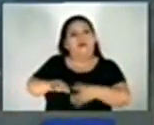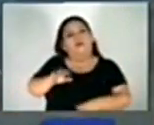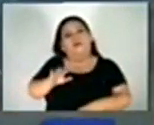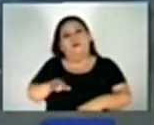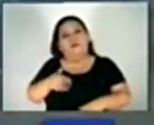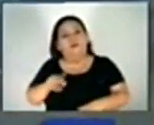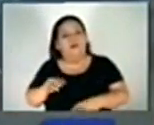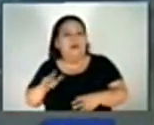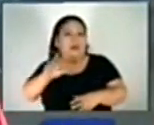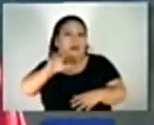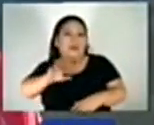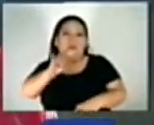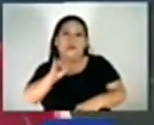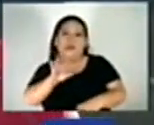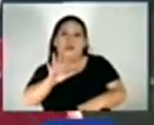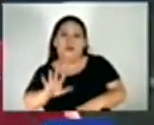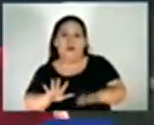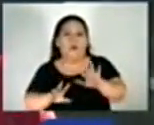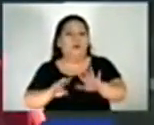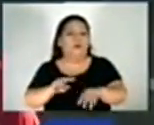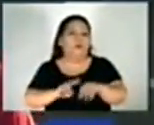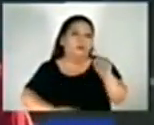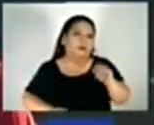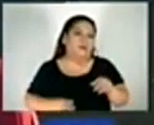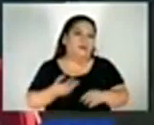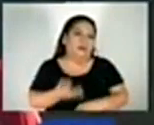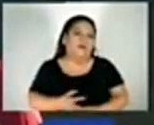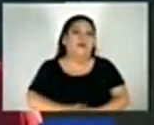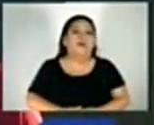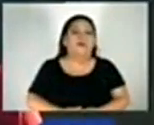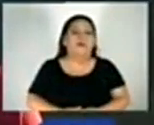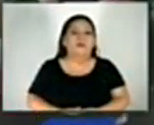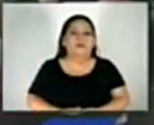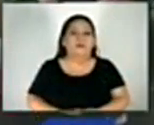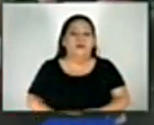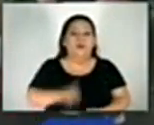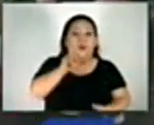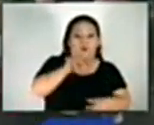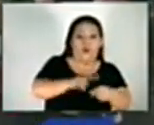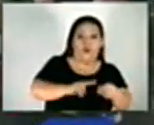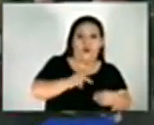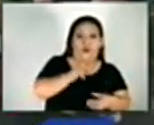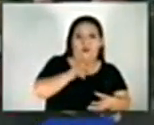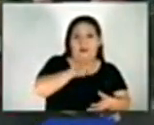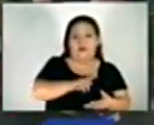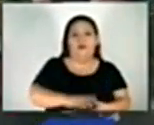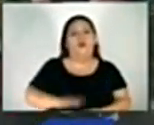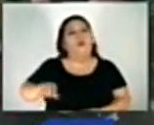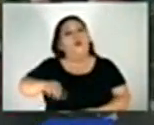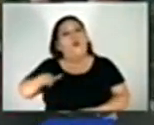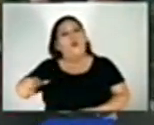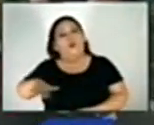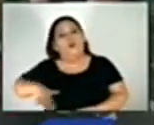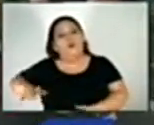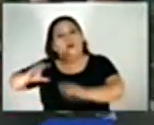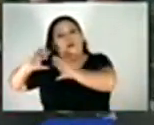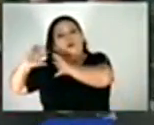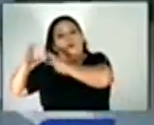coras repollo mediano, güisquiles de a 4 por dólar. De 3 por dólar. Mientras otros viajaron desde